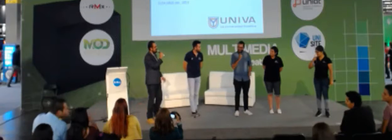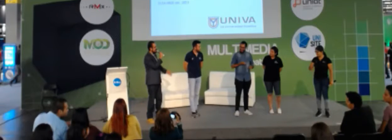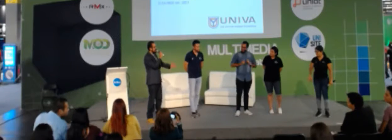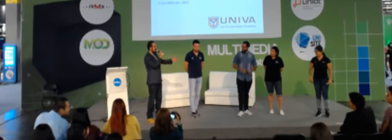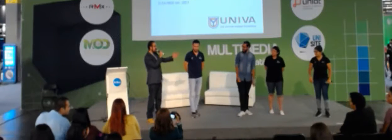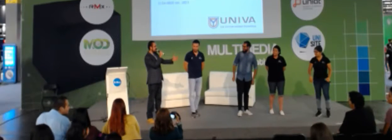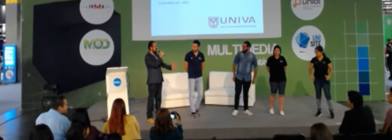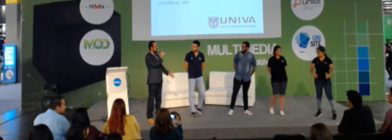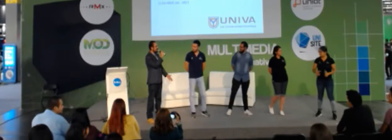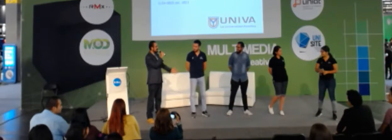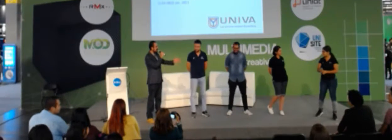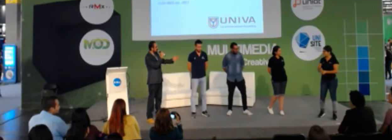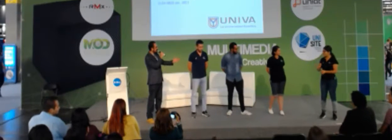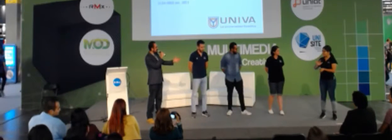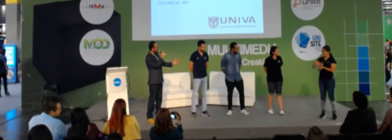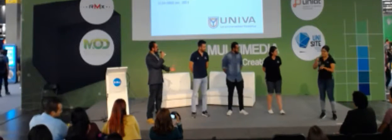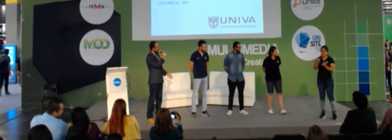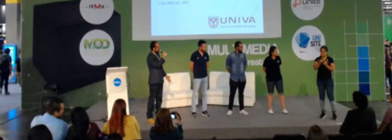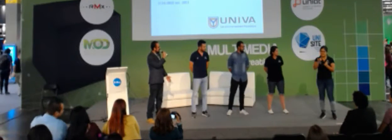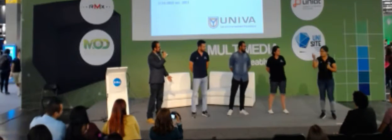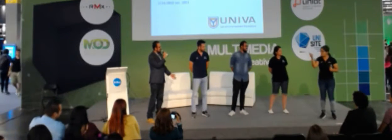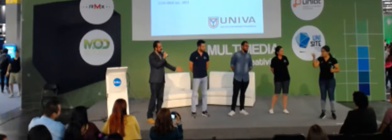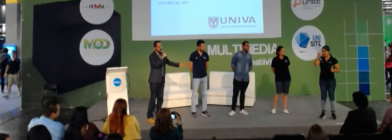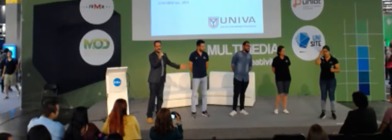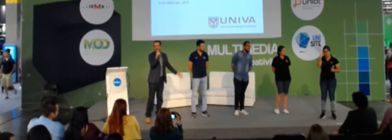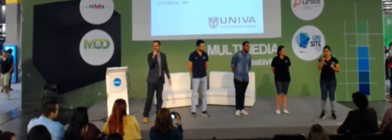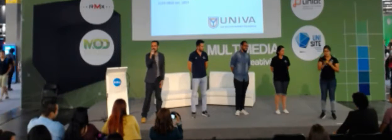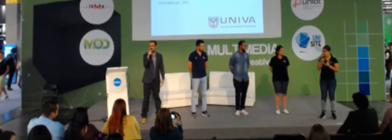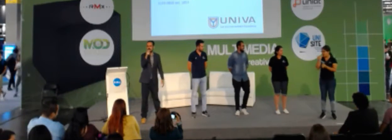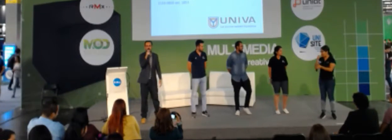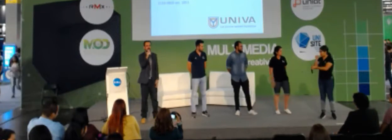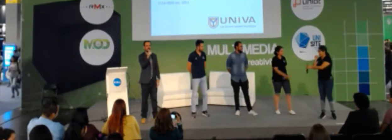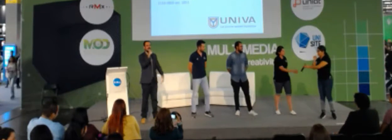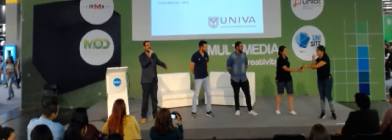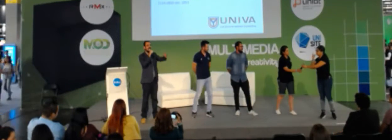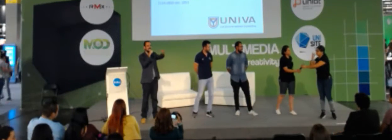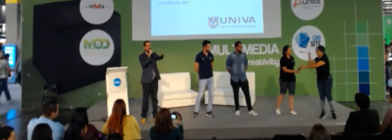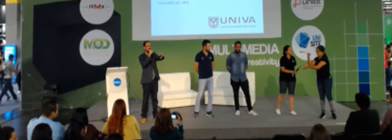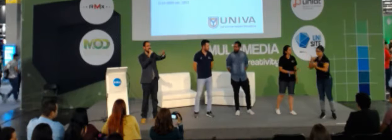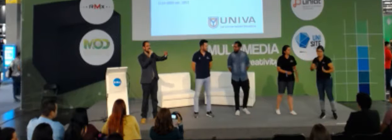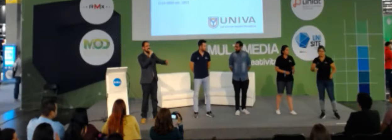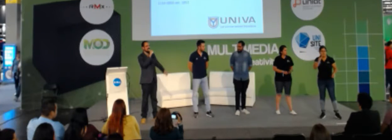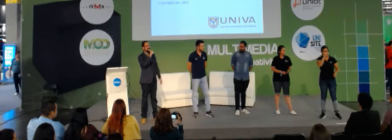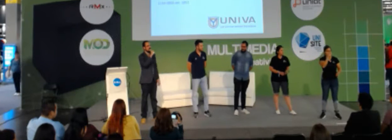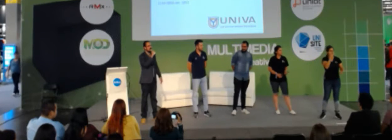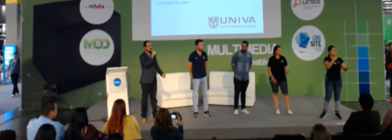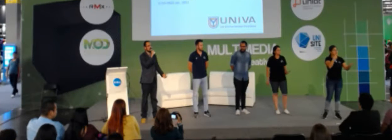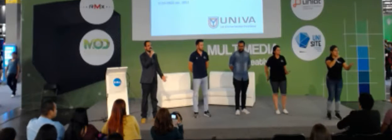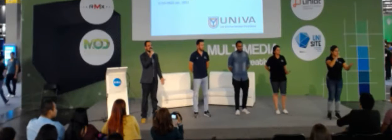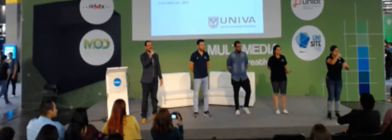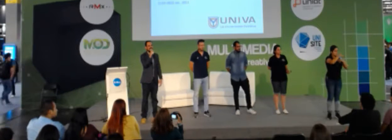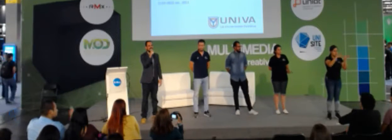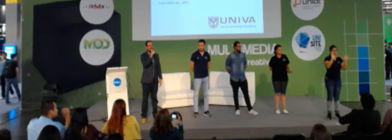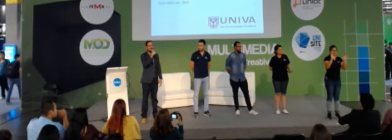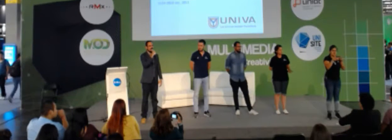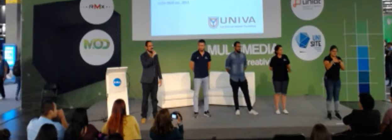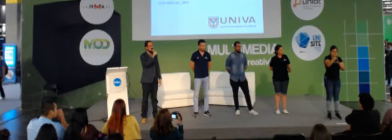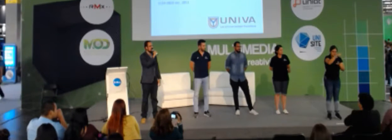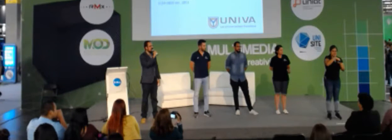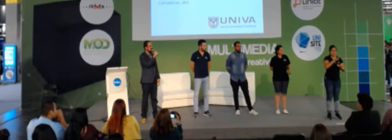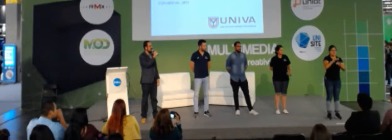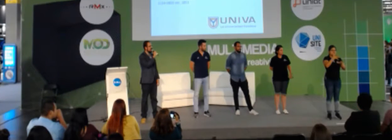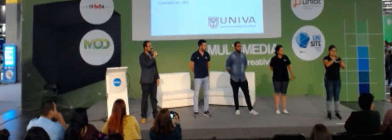Muchas gracias también aquí los compañeros Gloria, aquí mi compañero Abel, un servidor, Abisaí, Karina, todos formamos parte de